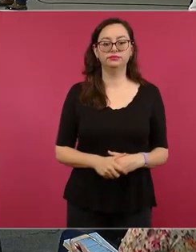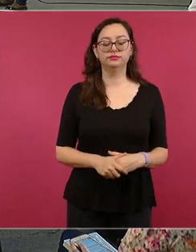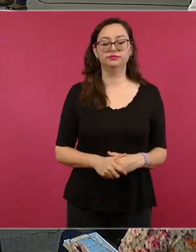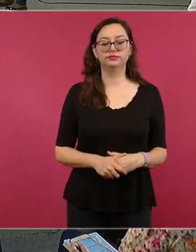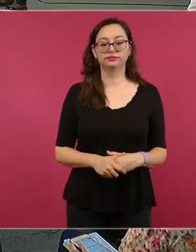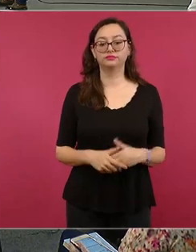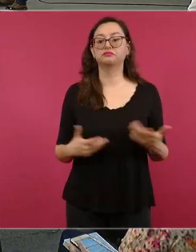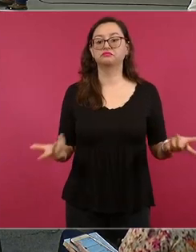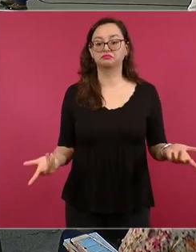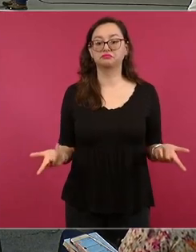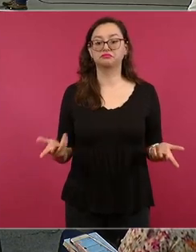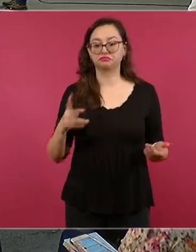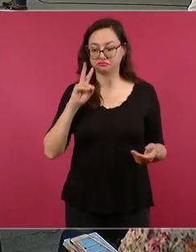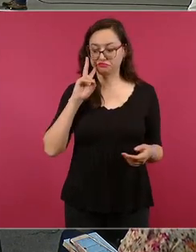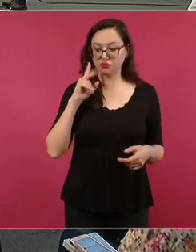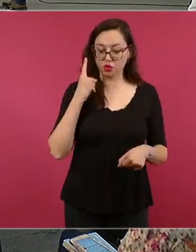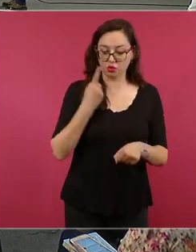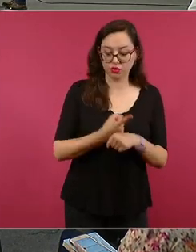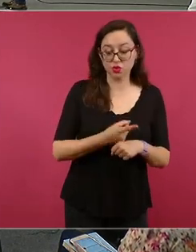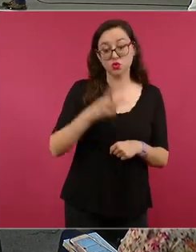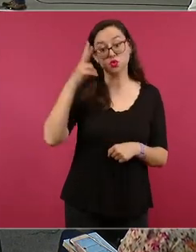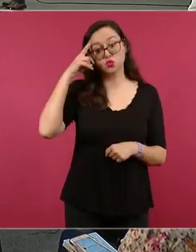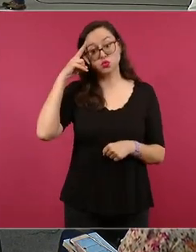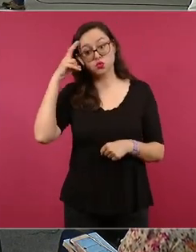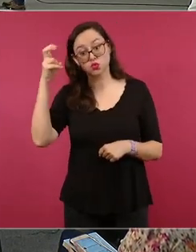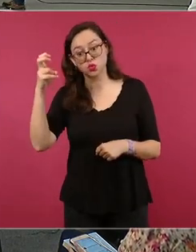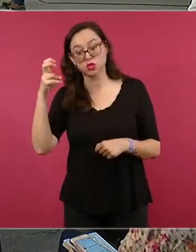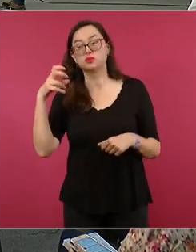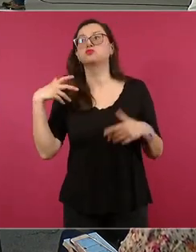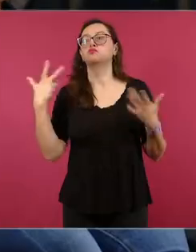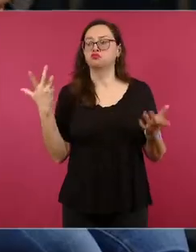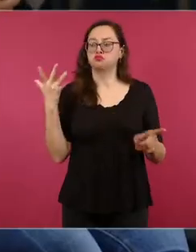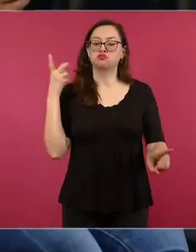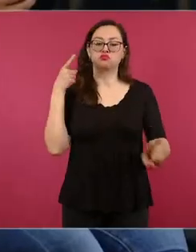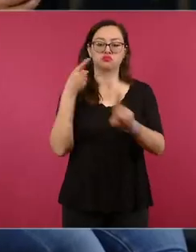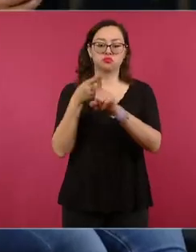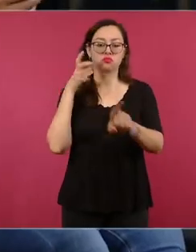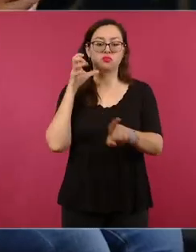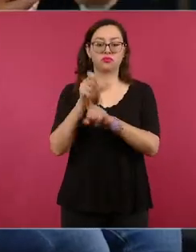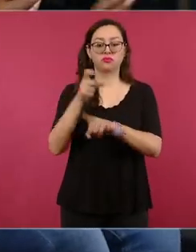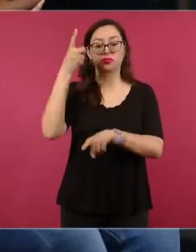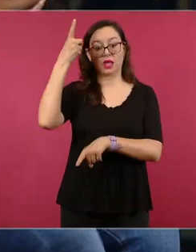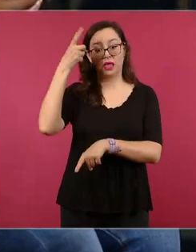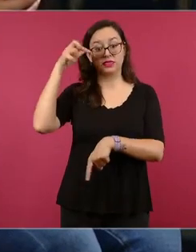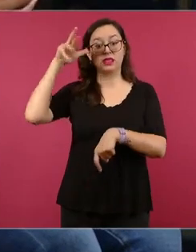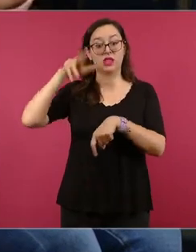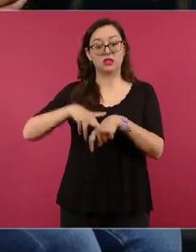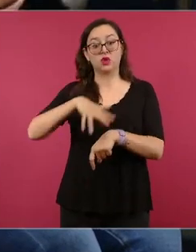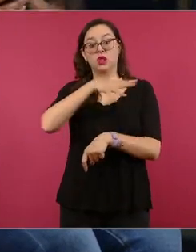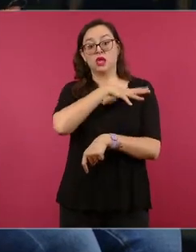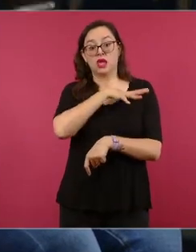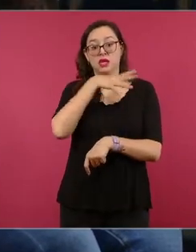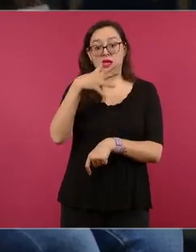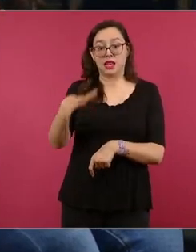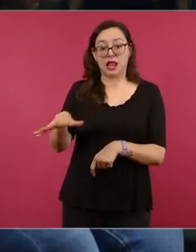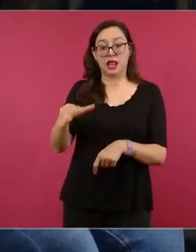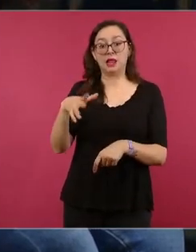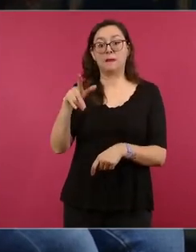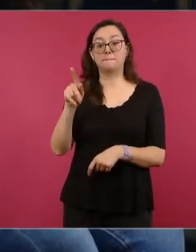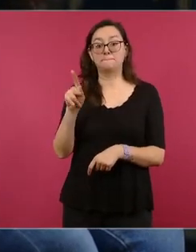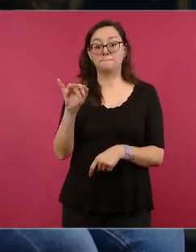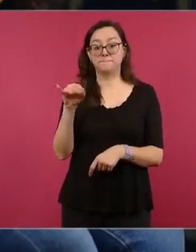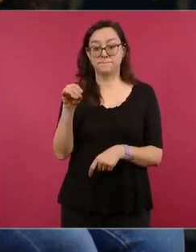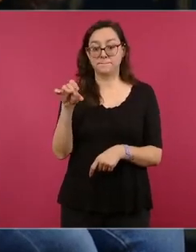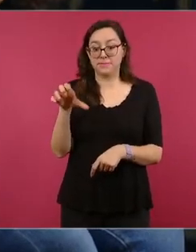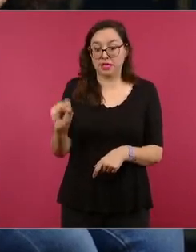coinciden, todo es posible. Quiero agradecer profundamente al director general de Los Pinos, Homero Fernández, por haber llevado a cabo puntualmente